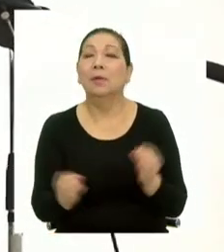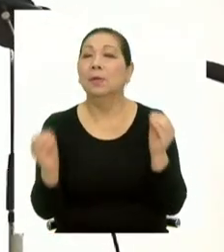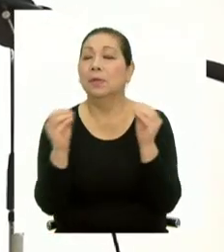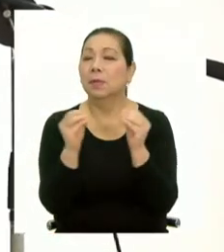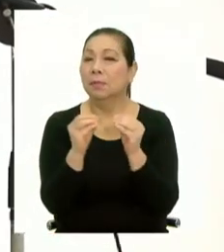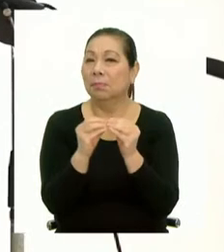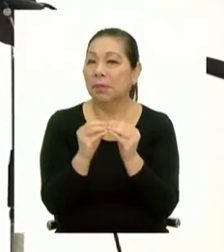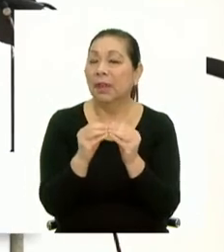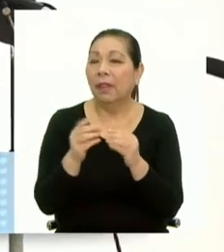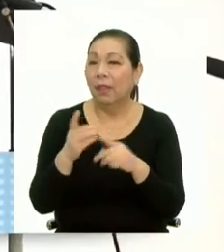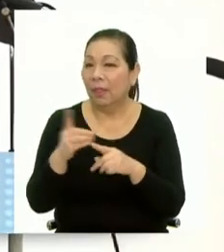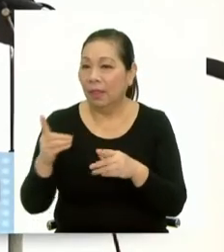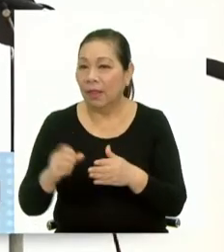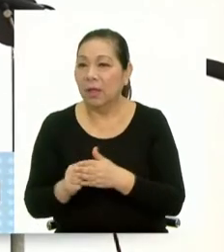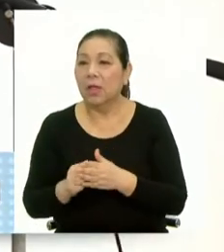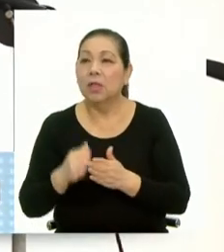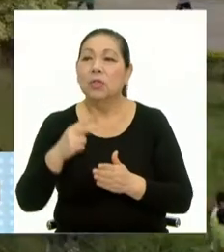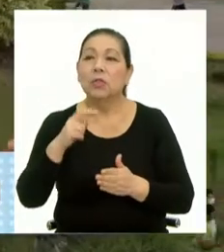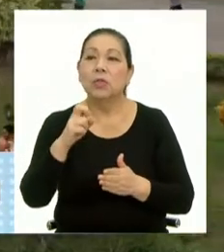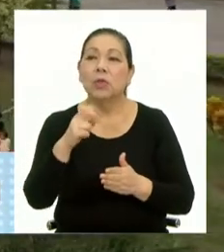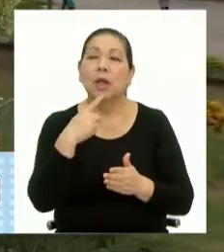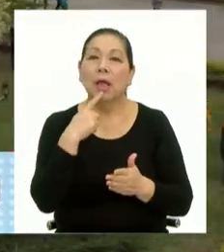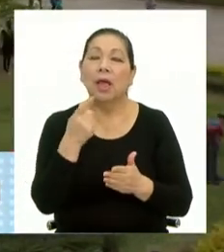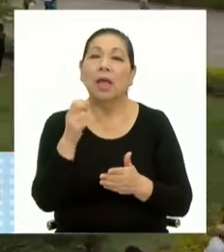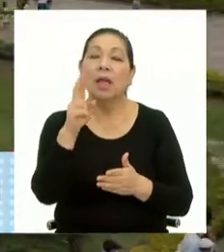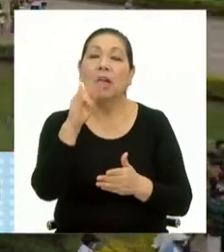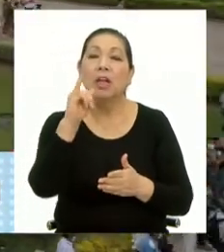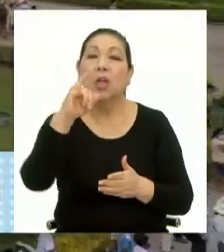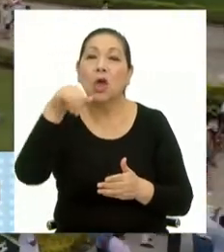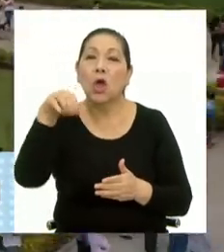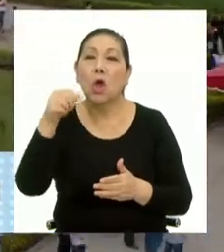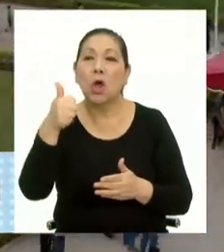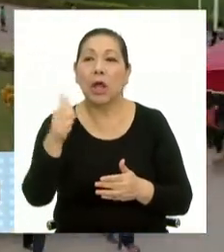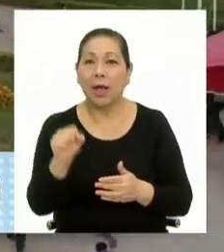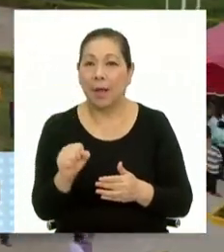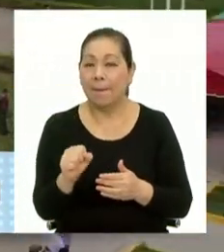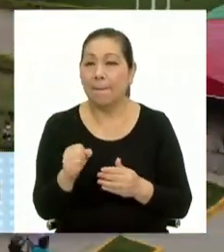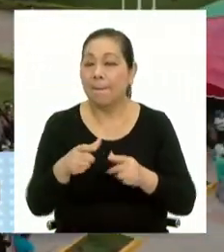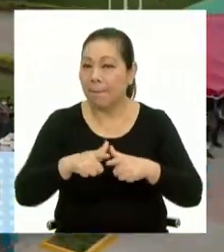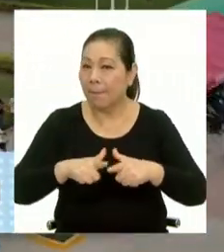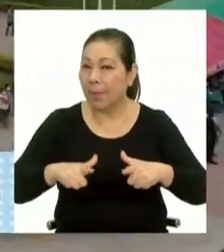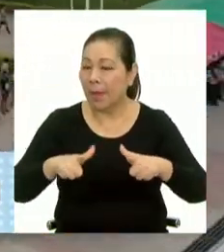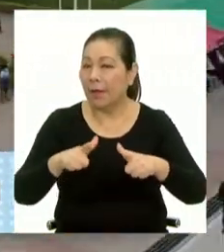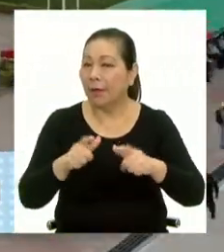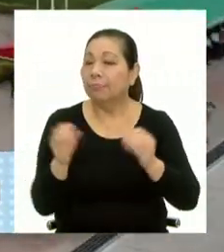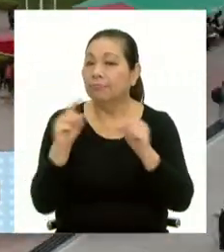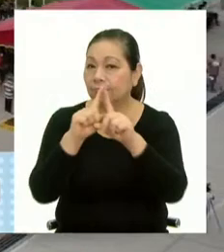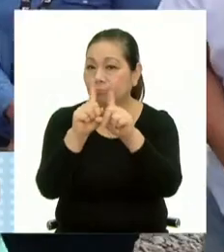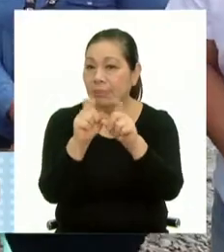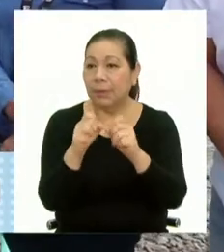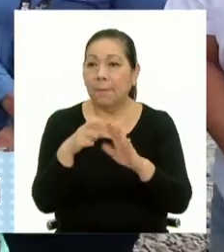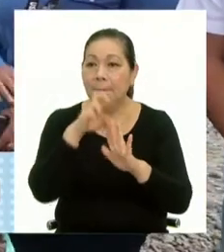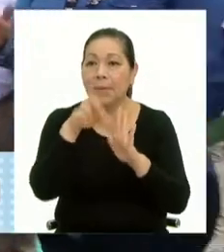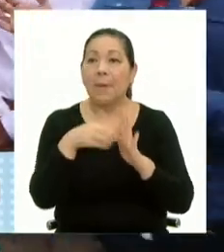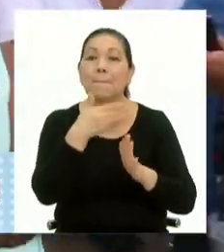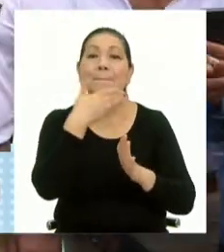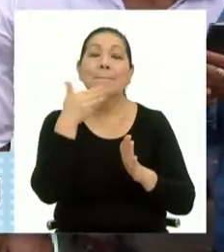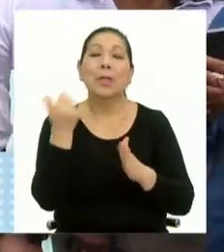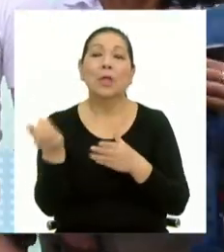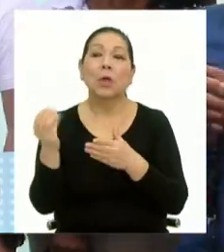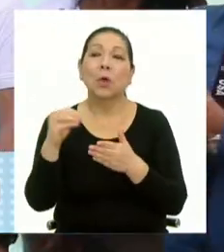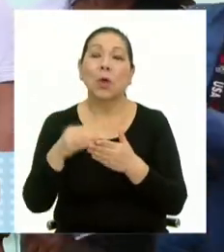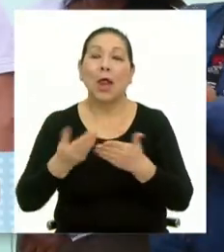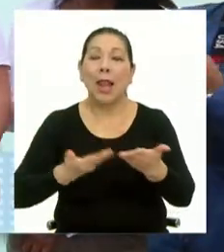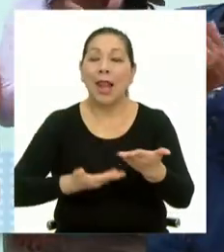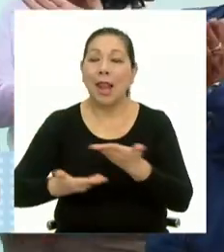se dirigió al distrito de Yuracyacu, en Rioja, para entregar una losa recreativa gestionada por el programa Mejoramiento Integral de